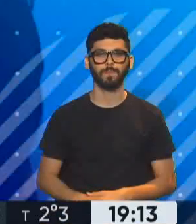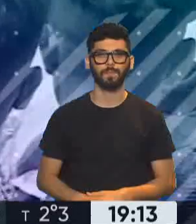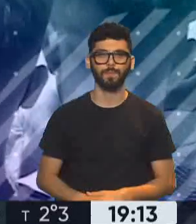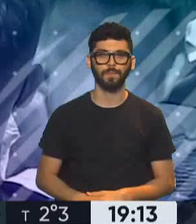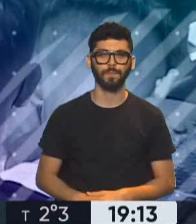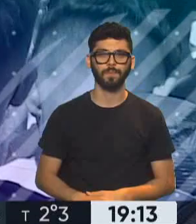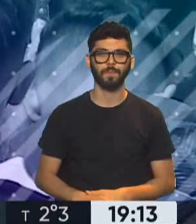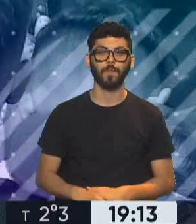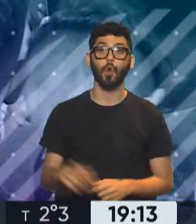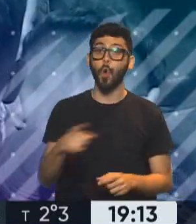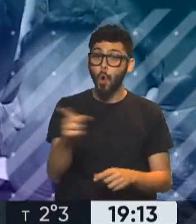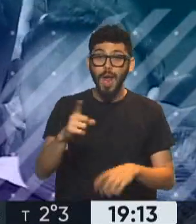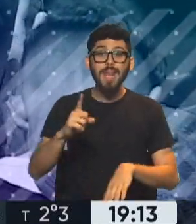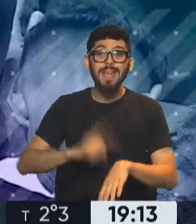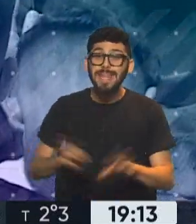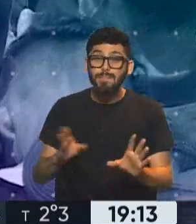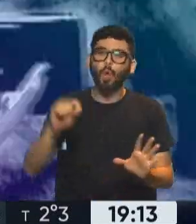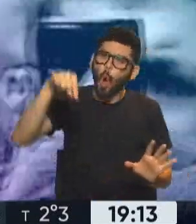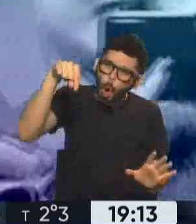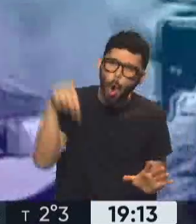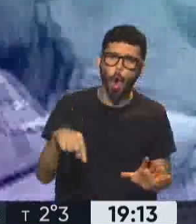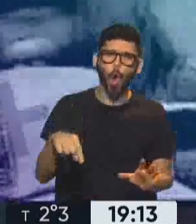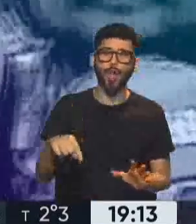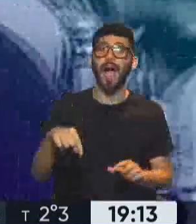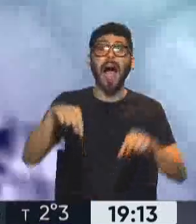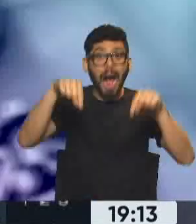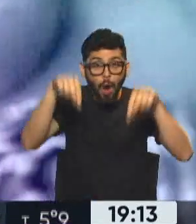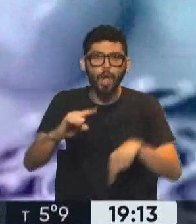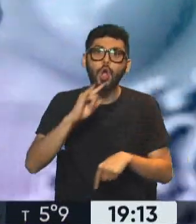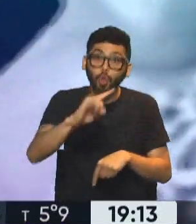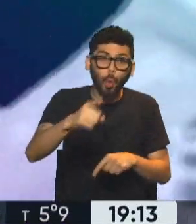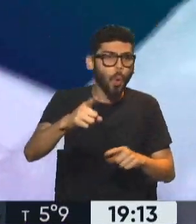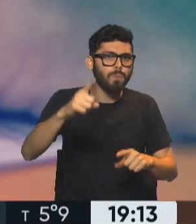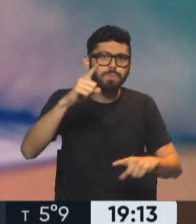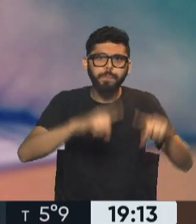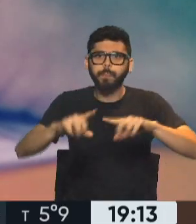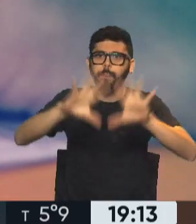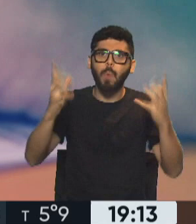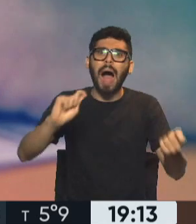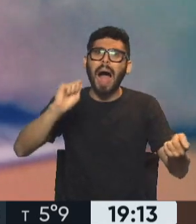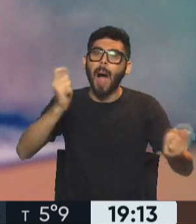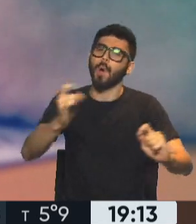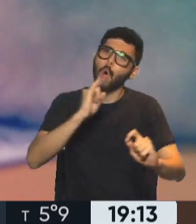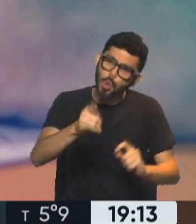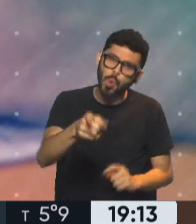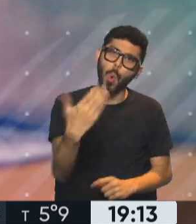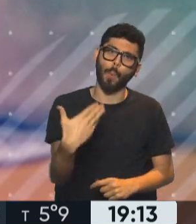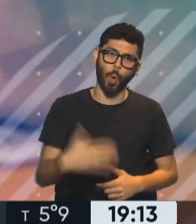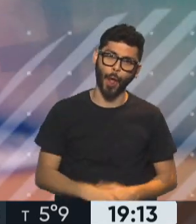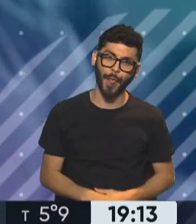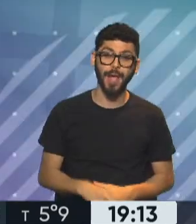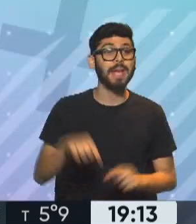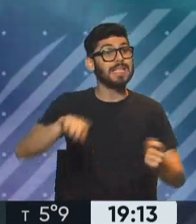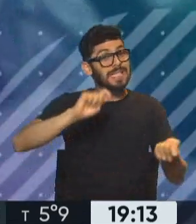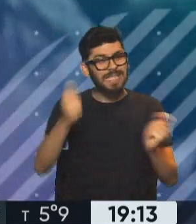El tiempo de ustedes es hoy. Son ahora ustedes los que pueden liderar este proceso de cambio. Ese cambio que